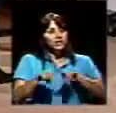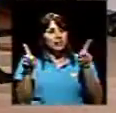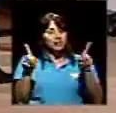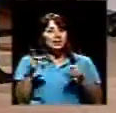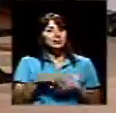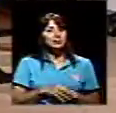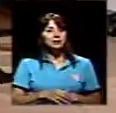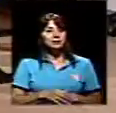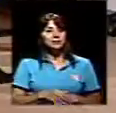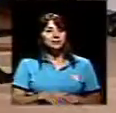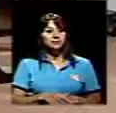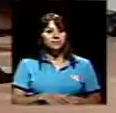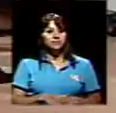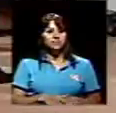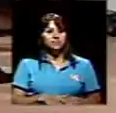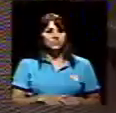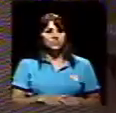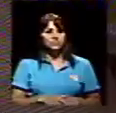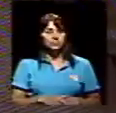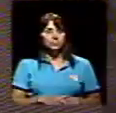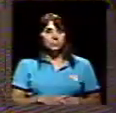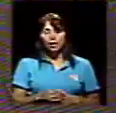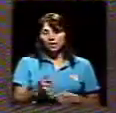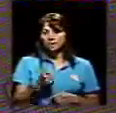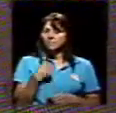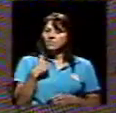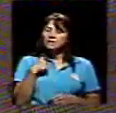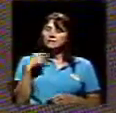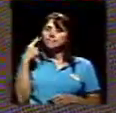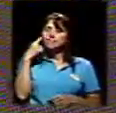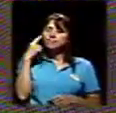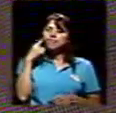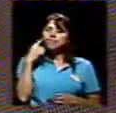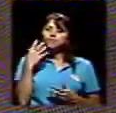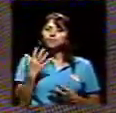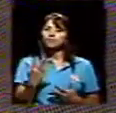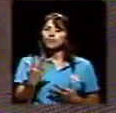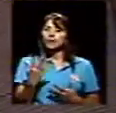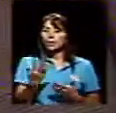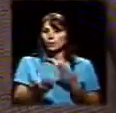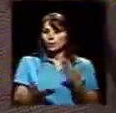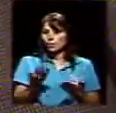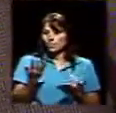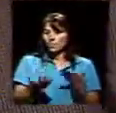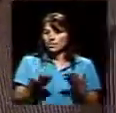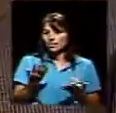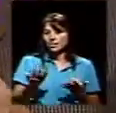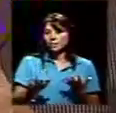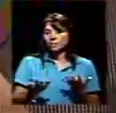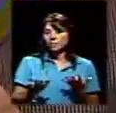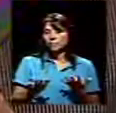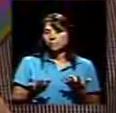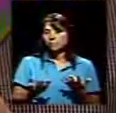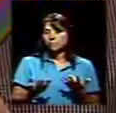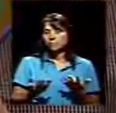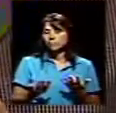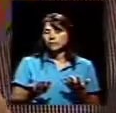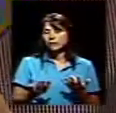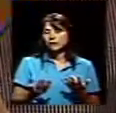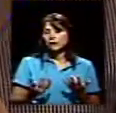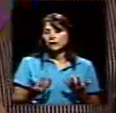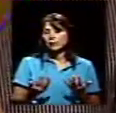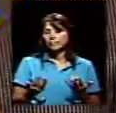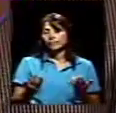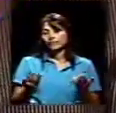tema. A mí me da la sensación de que muy probablemente no va a haber